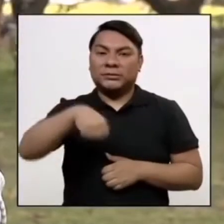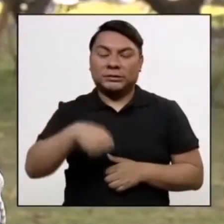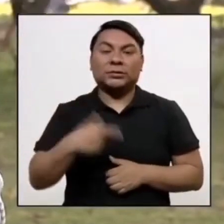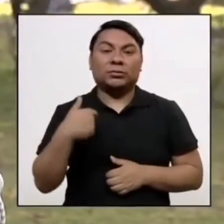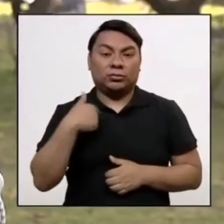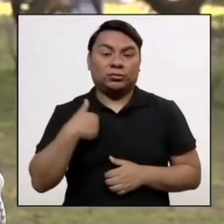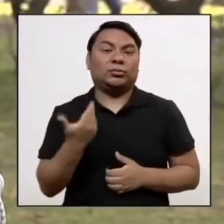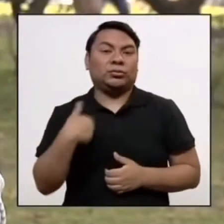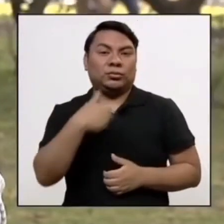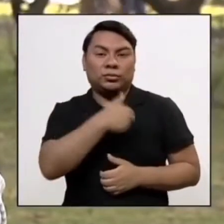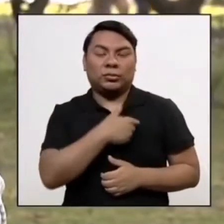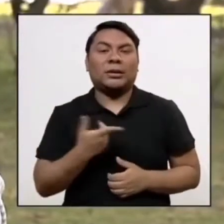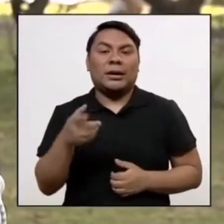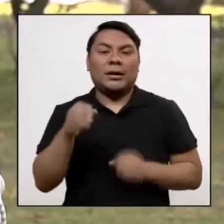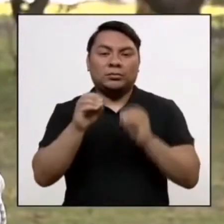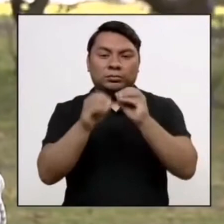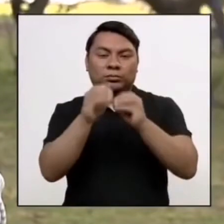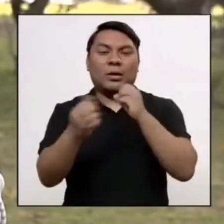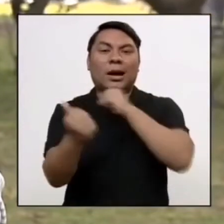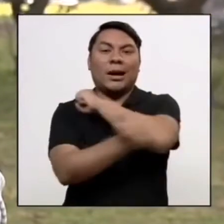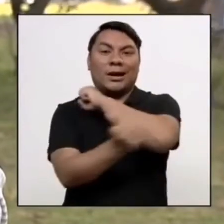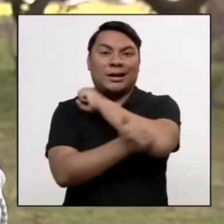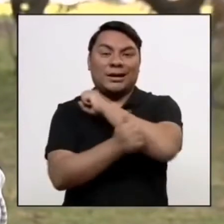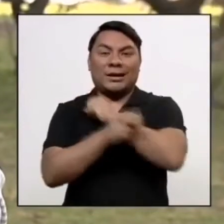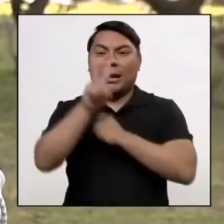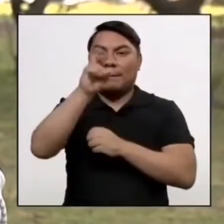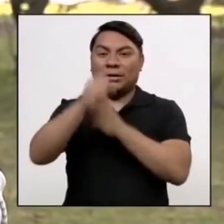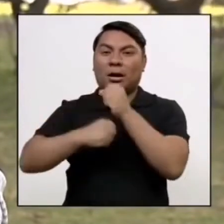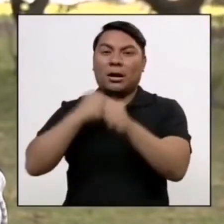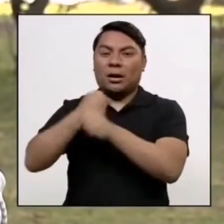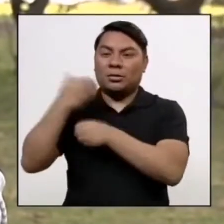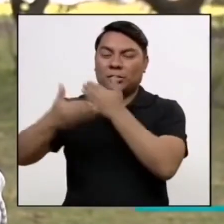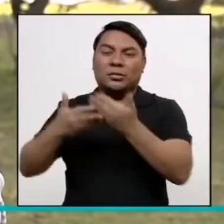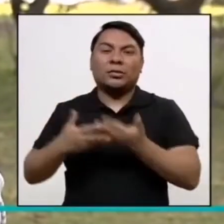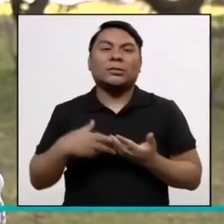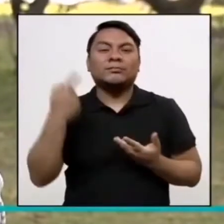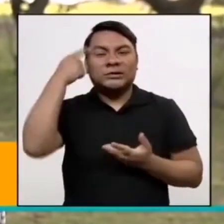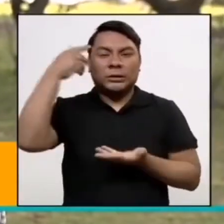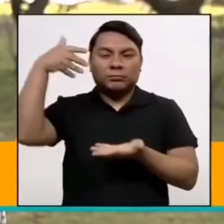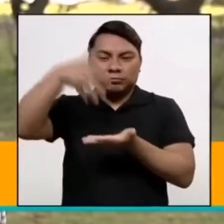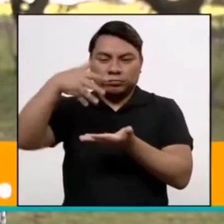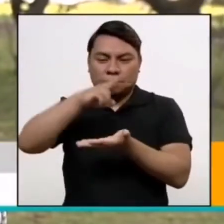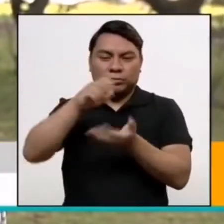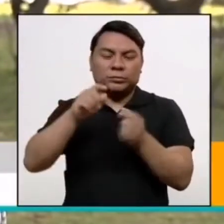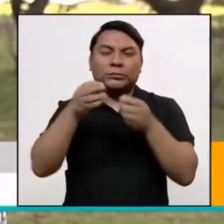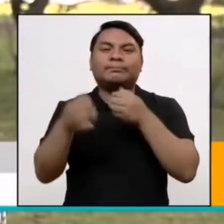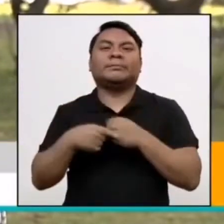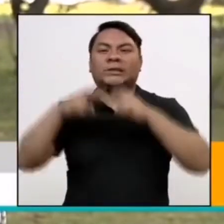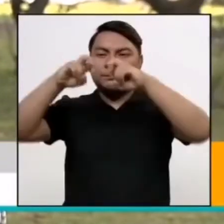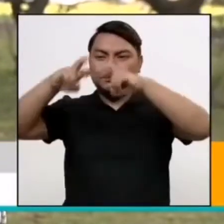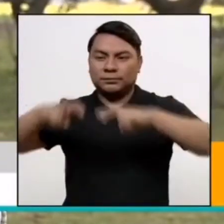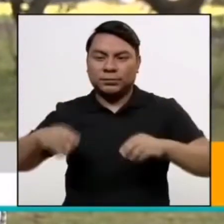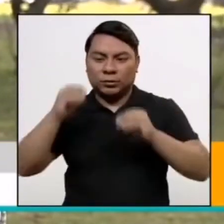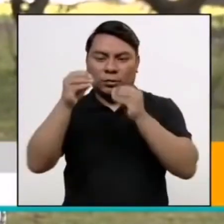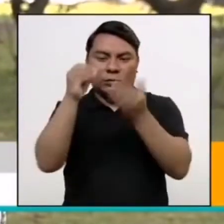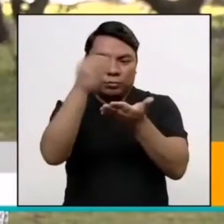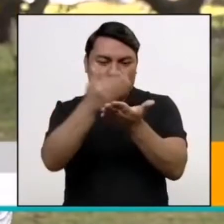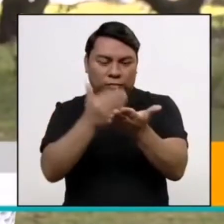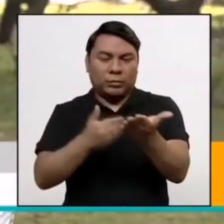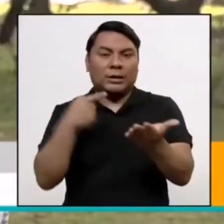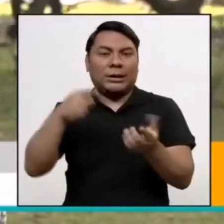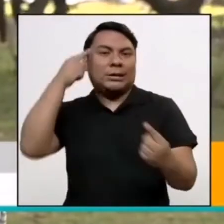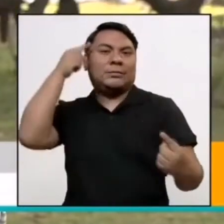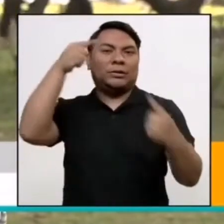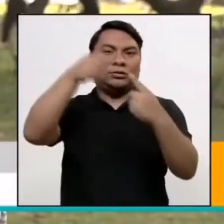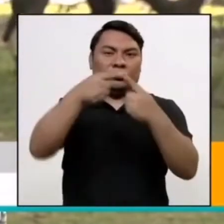en la academia en todos estos años, por lo menos en estos 20 años, algunos estudios importantes. Es justamente parte de la misión que tenemos nosotros y